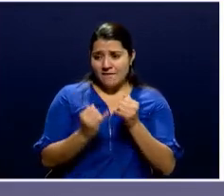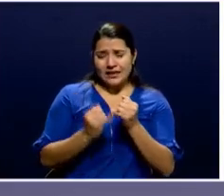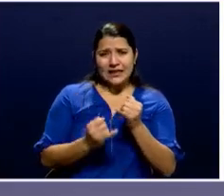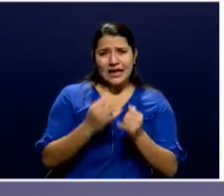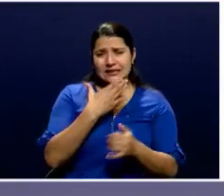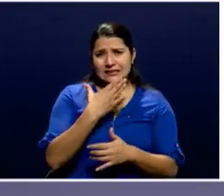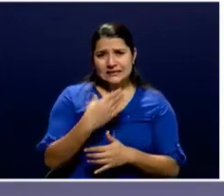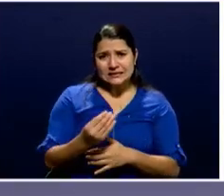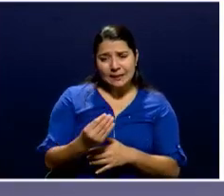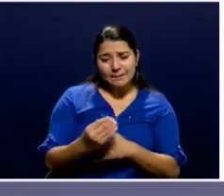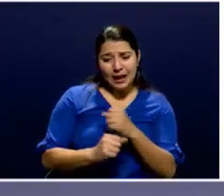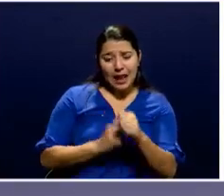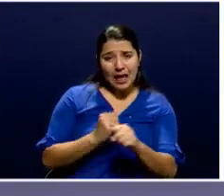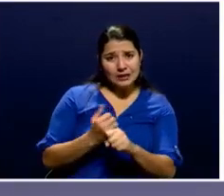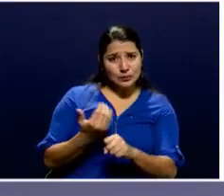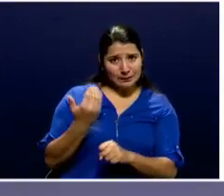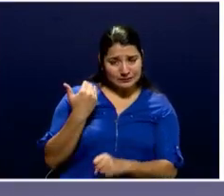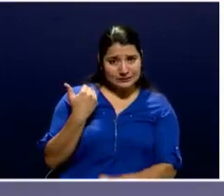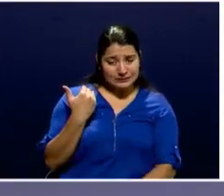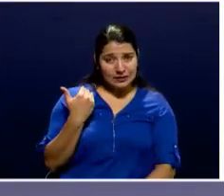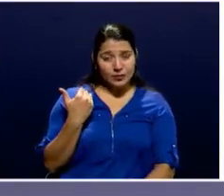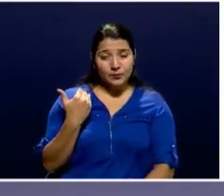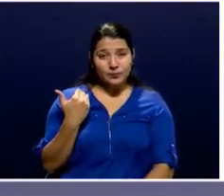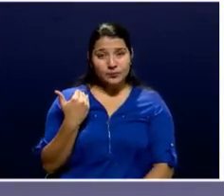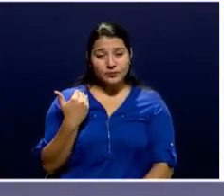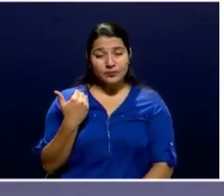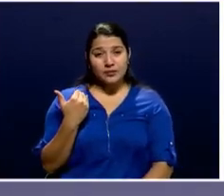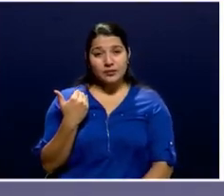de diciembre del año pasado.